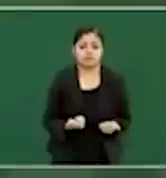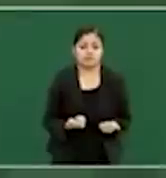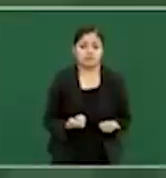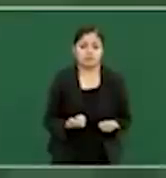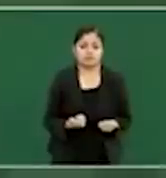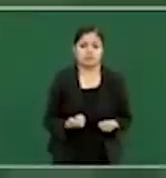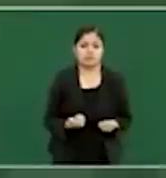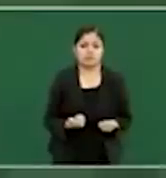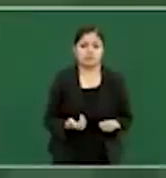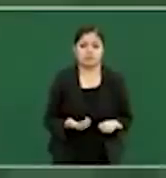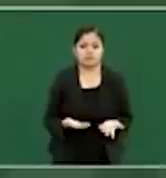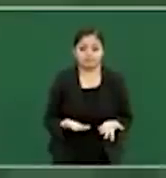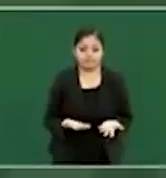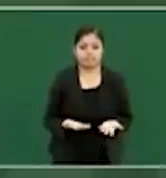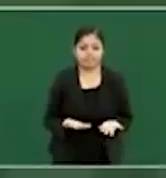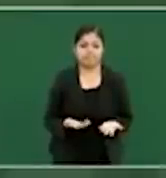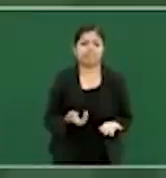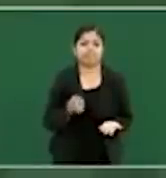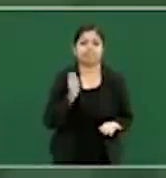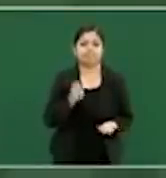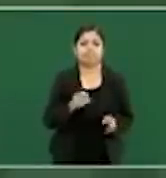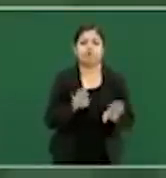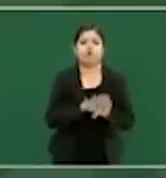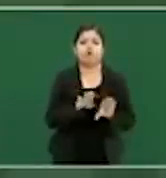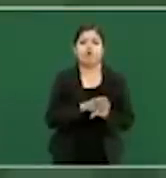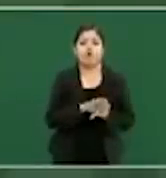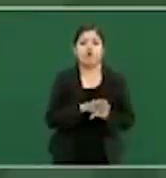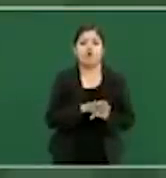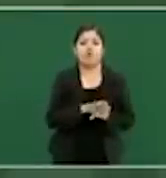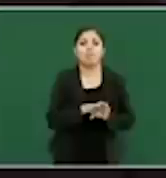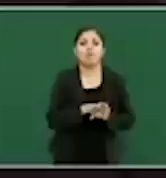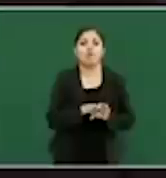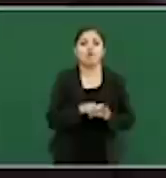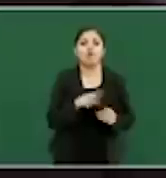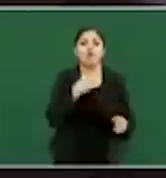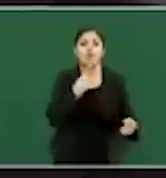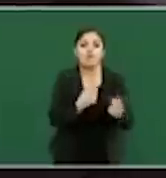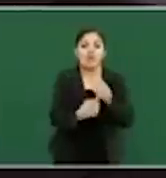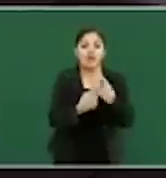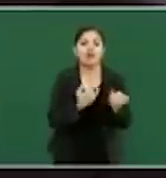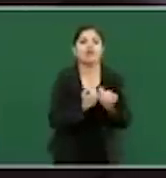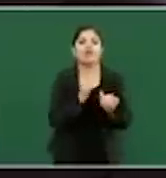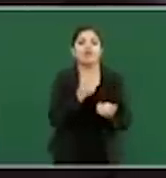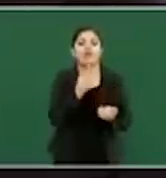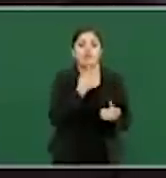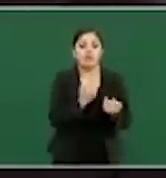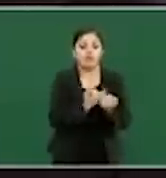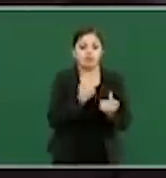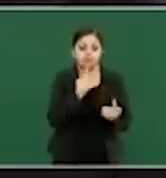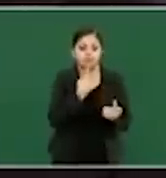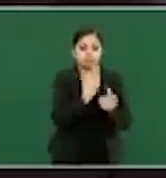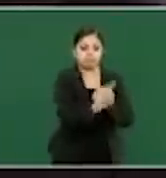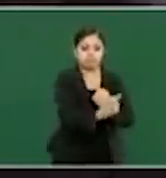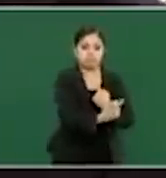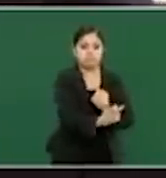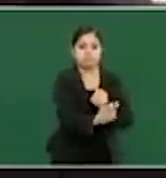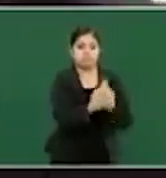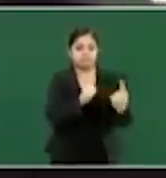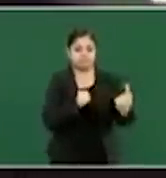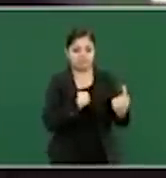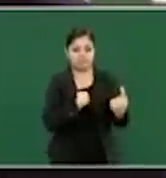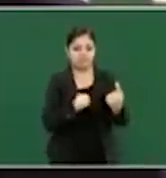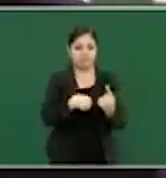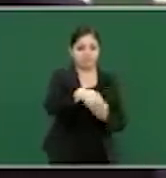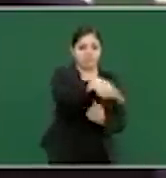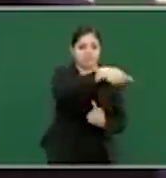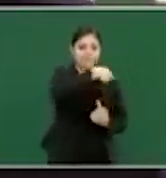son diálogos circulares, son mensajes de ida y vuelta, y que se debe de